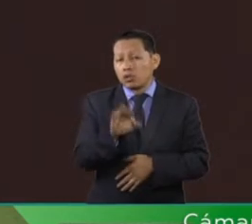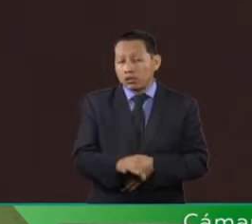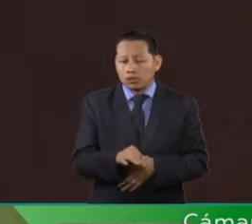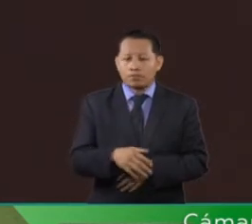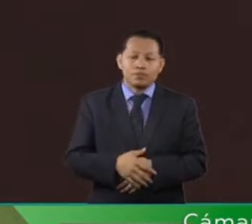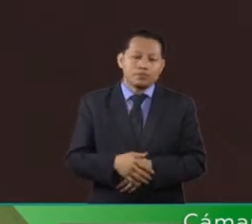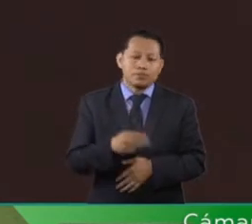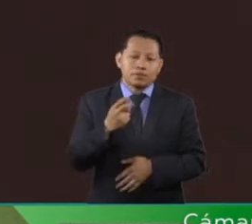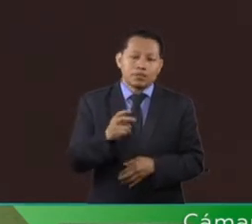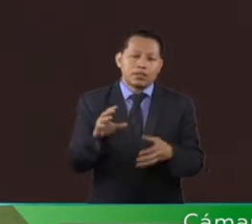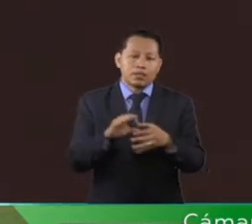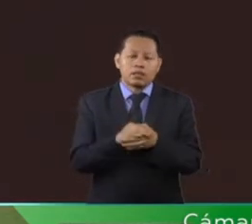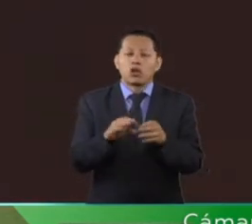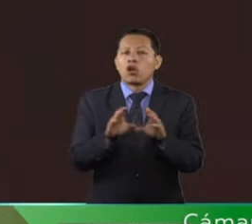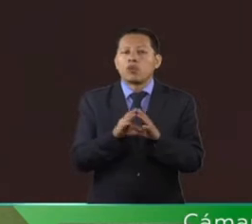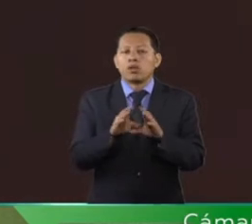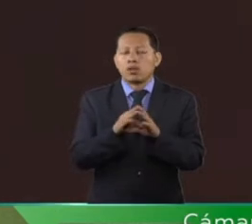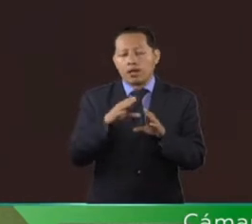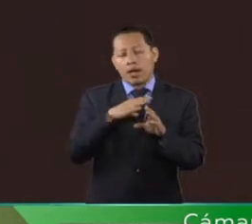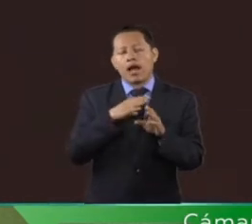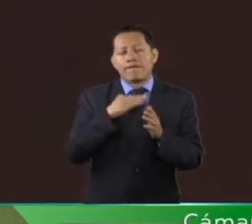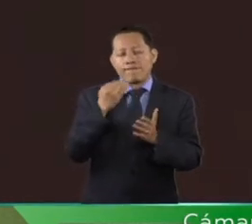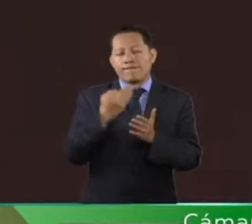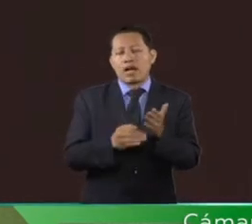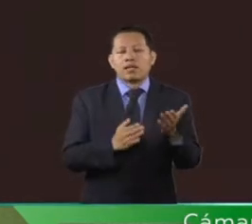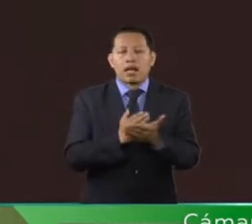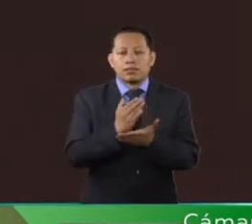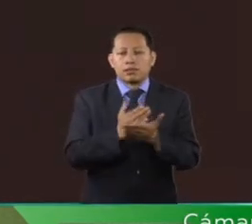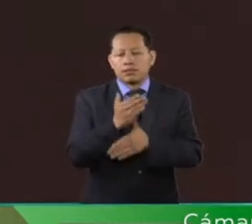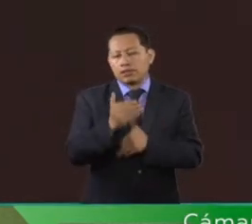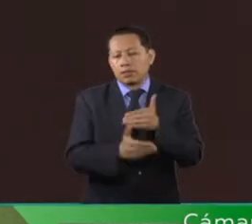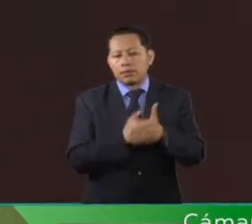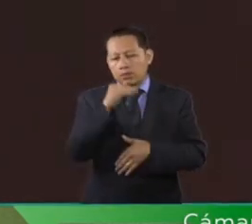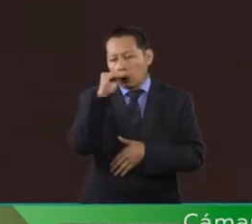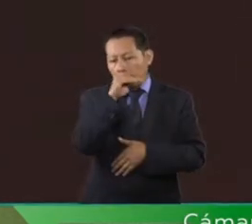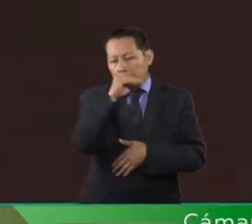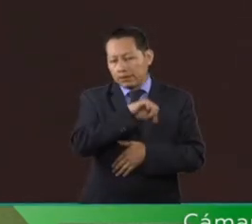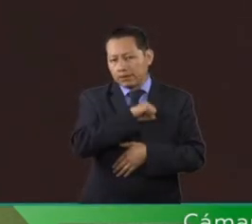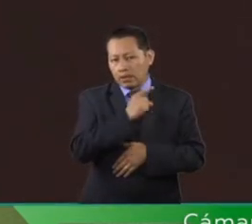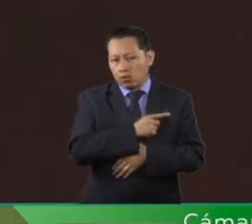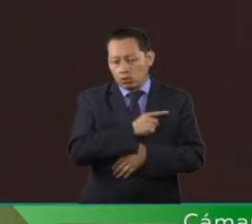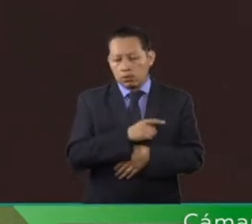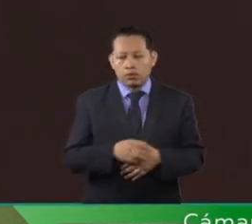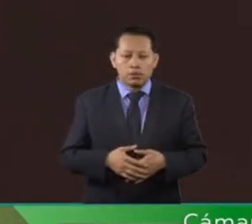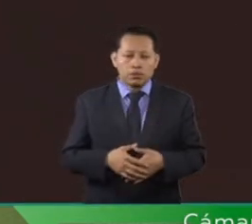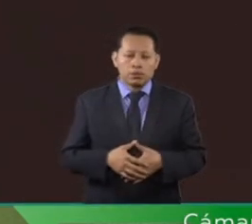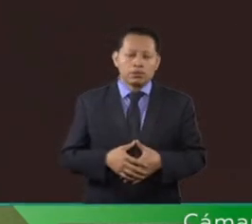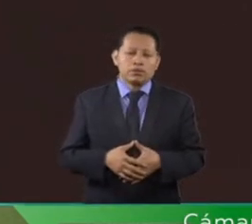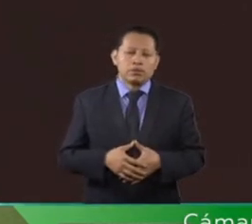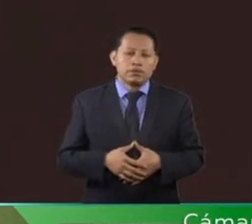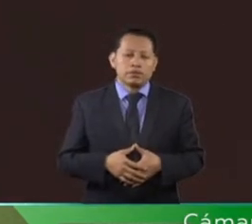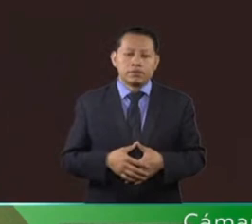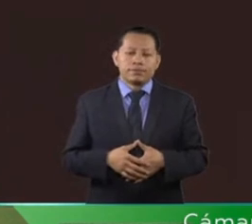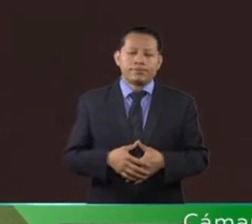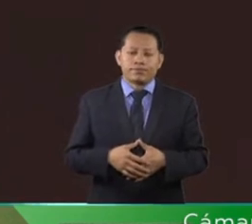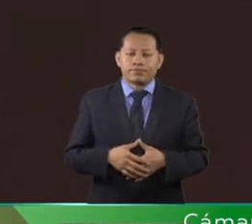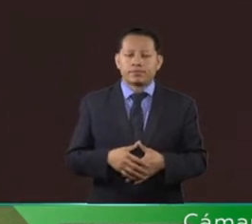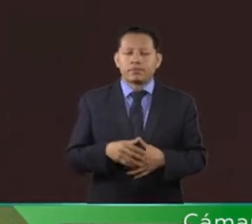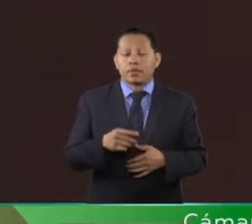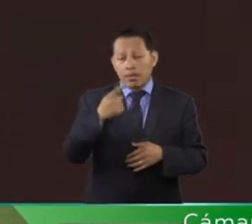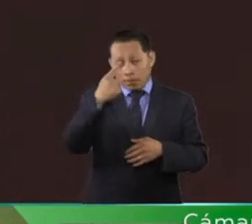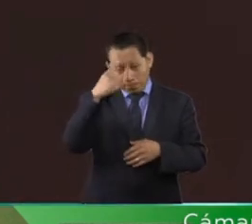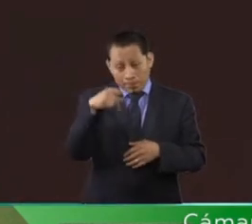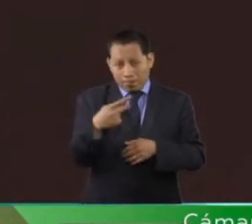hace referencia a la decadencia y falta de accesos a los servicios gratuitos de salud. No resultó relevante para la